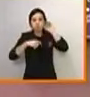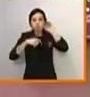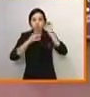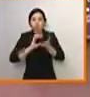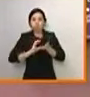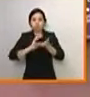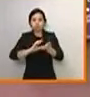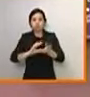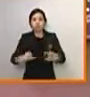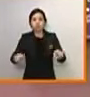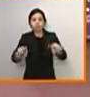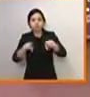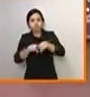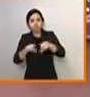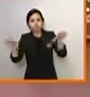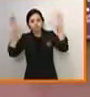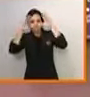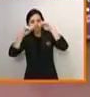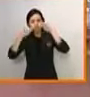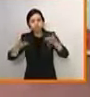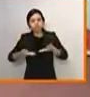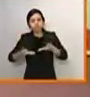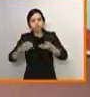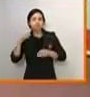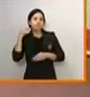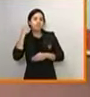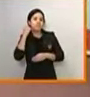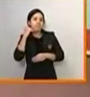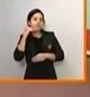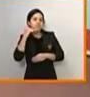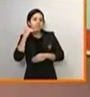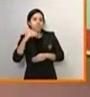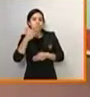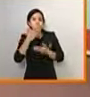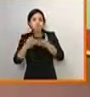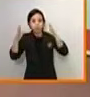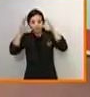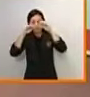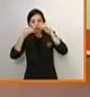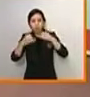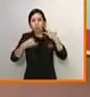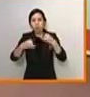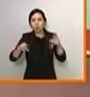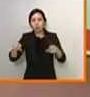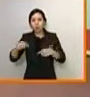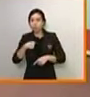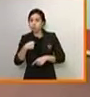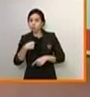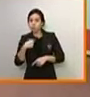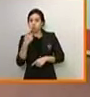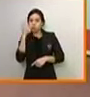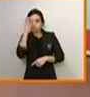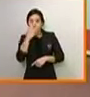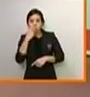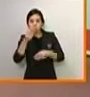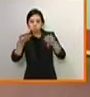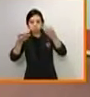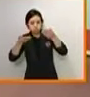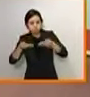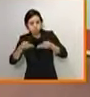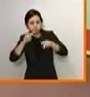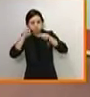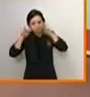Pero también en esta noche nos acompaña Marcela. Muy buenas noches, jugadores. Yo me encuentro con la bonita compañía de nuestras